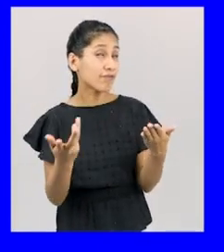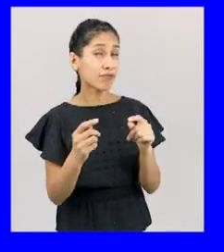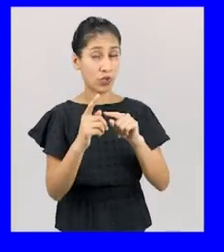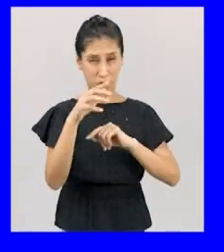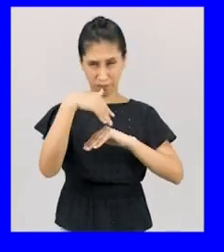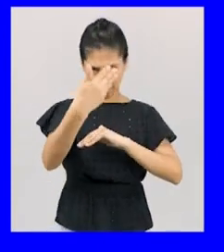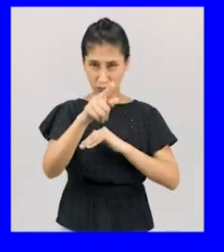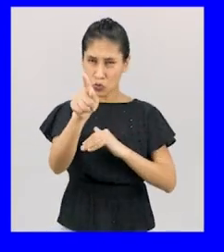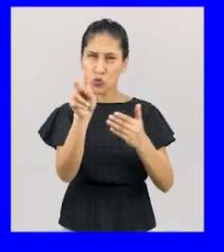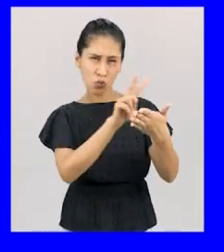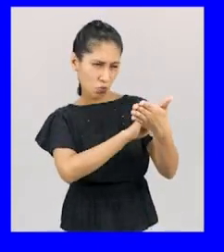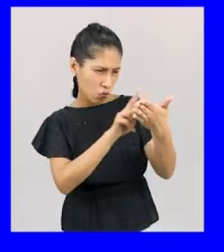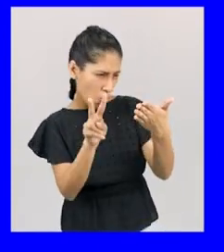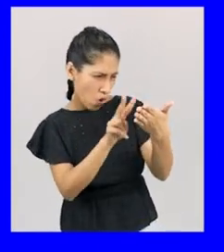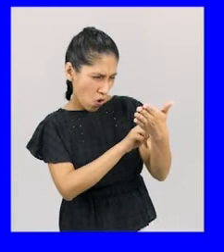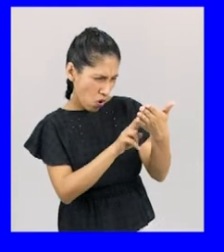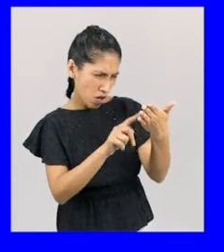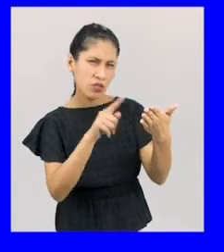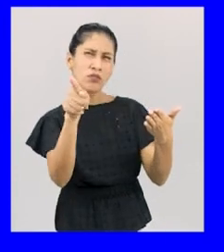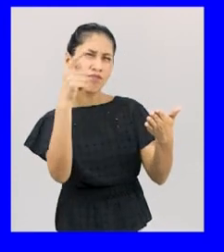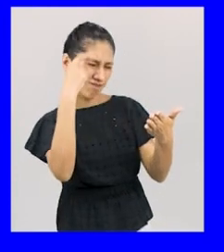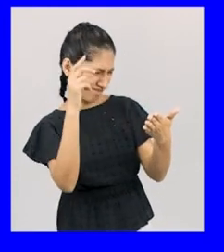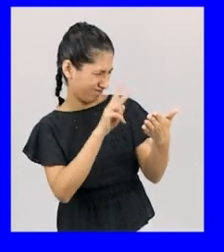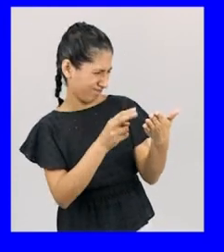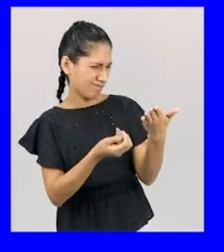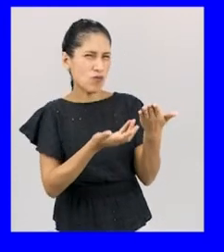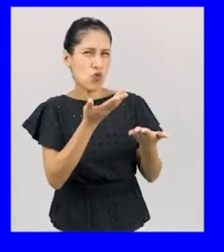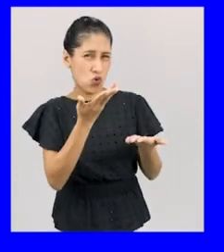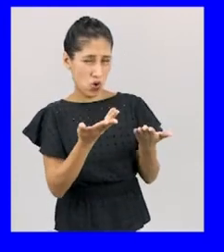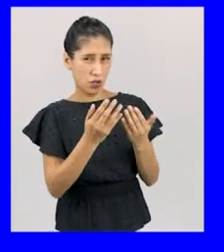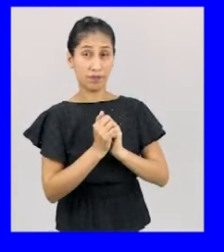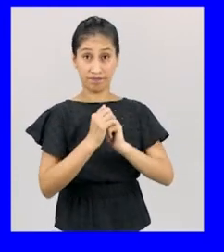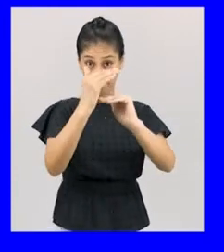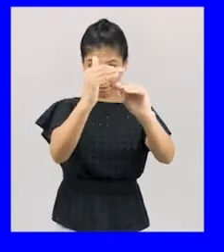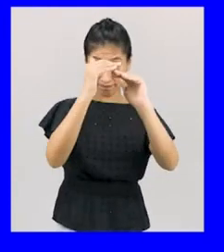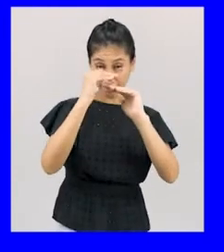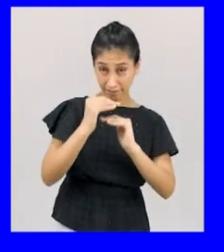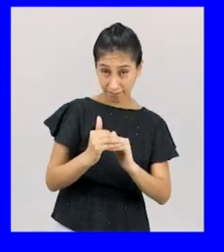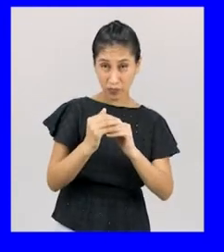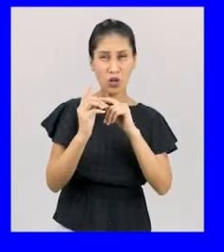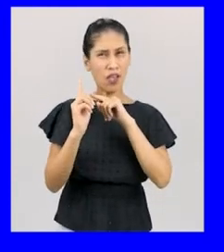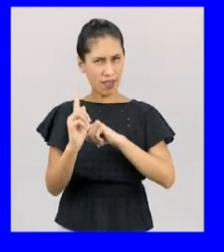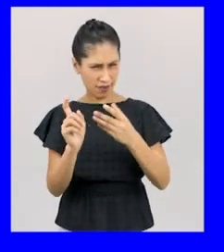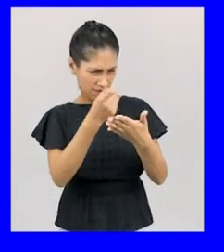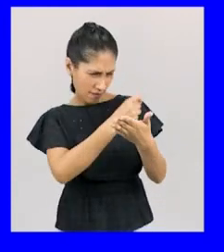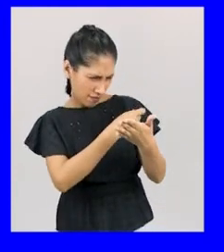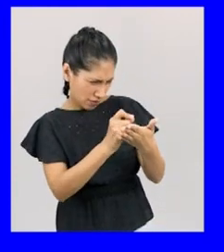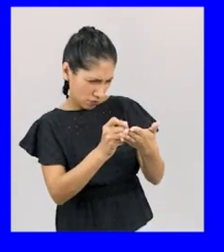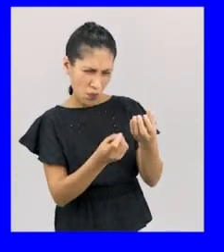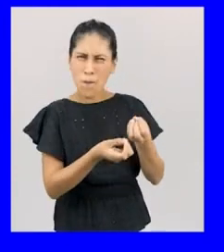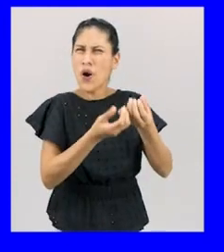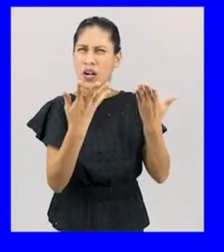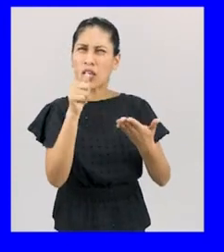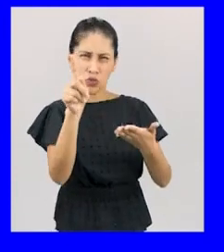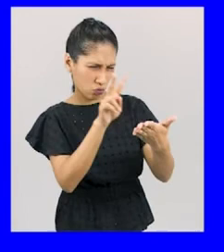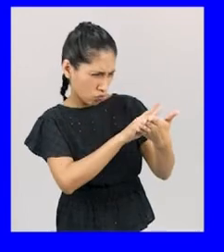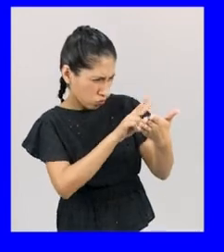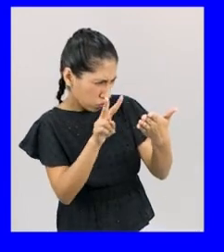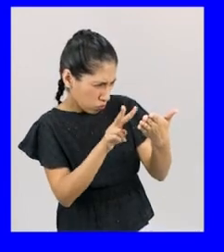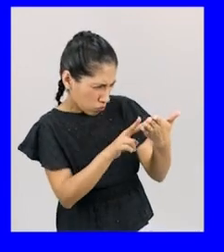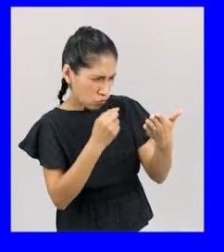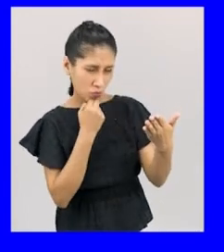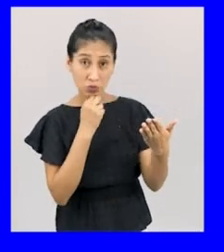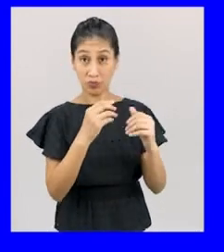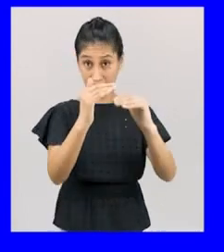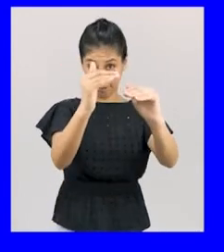¿Cómo calificarías el texto? ¿En qué parte del texto se puede reconocer la intención comunicativa del autor? ¿Qué